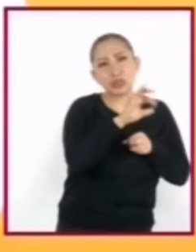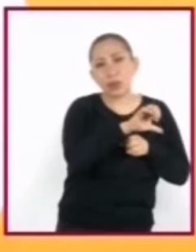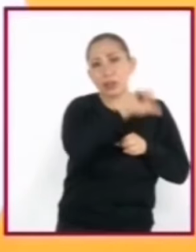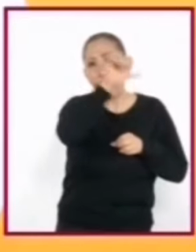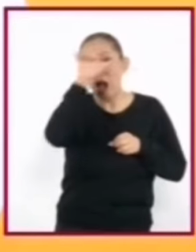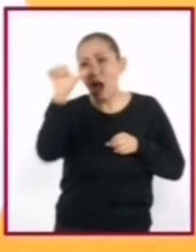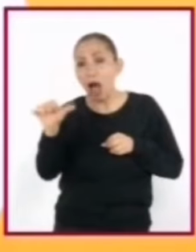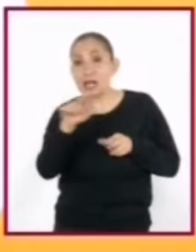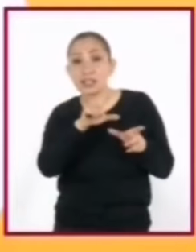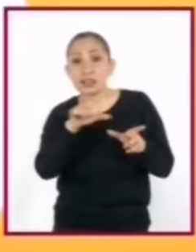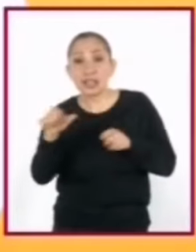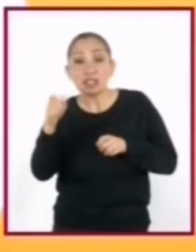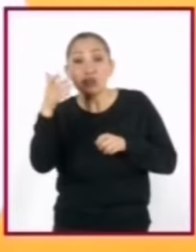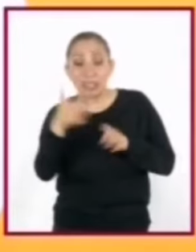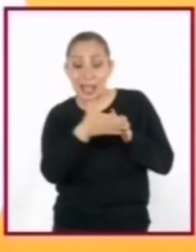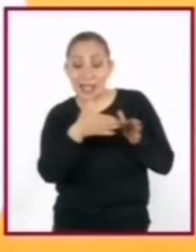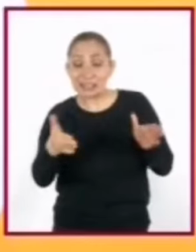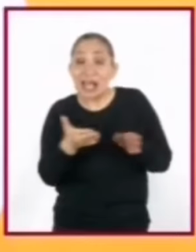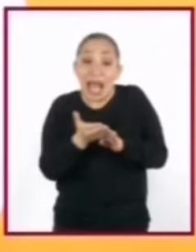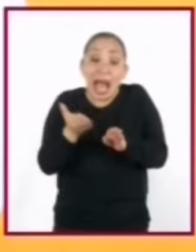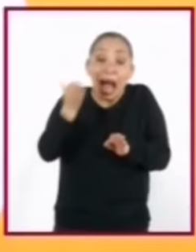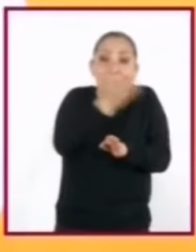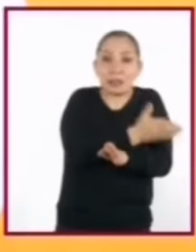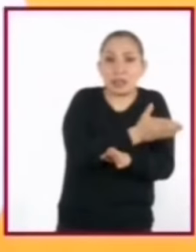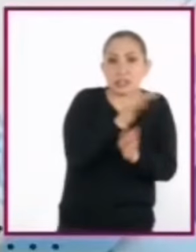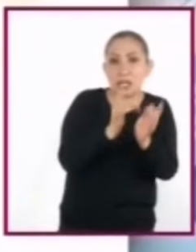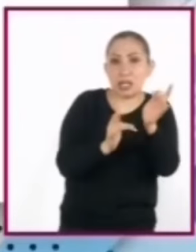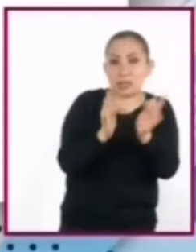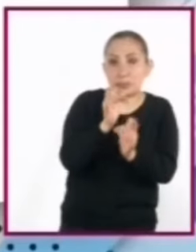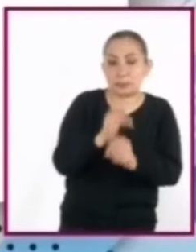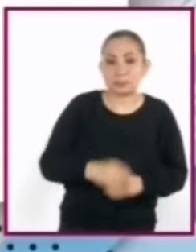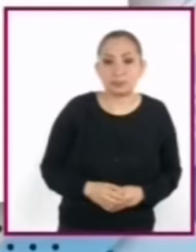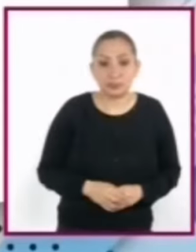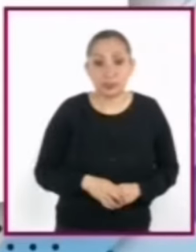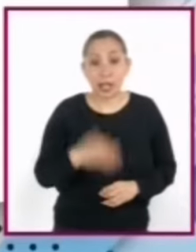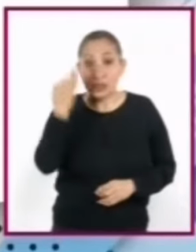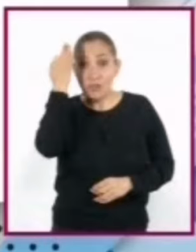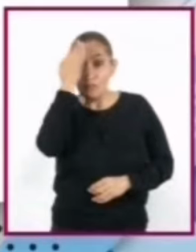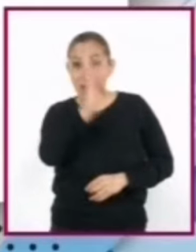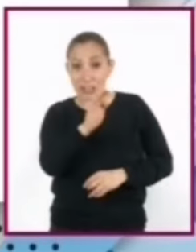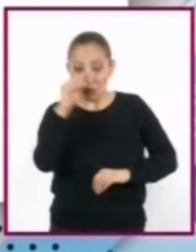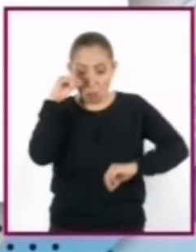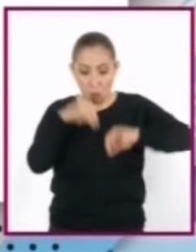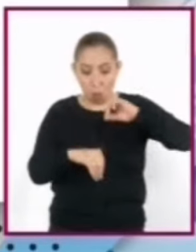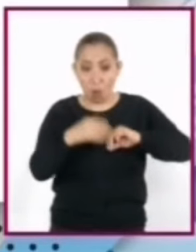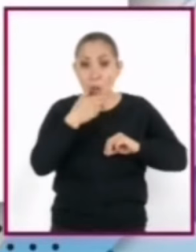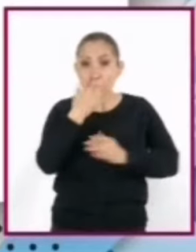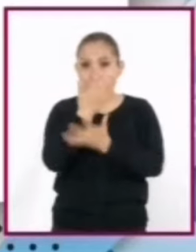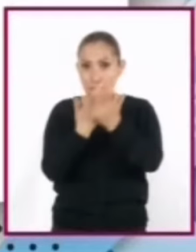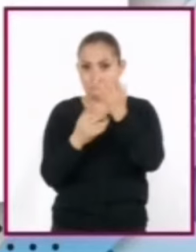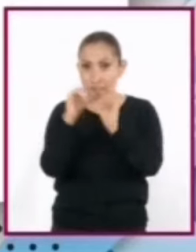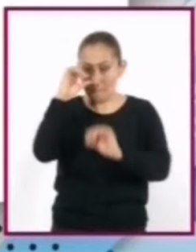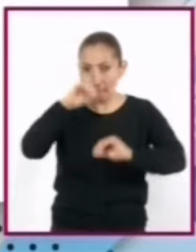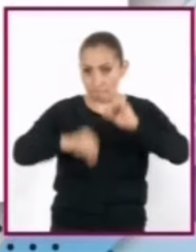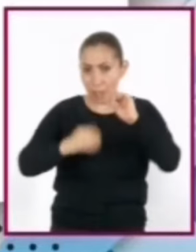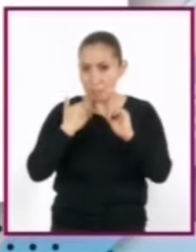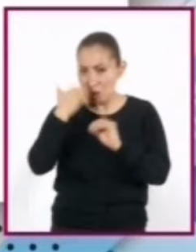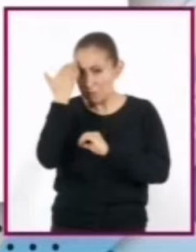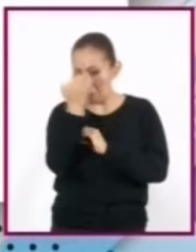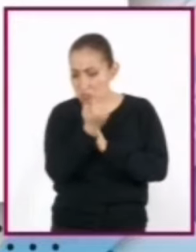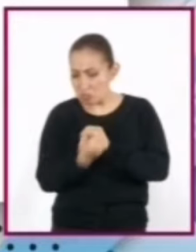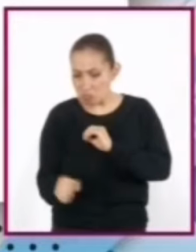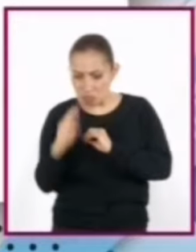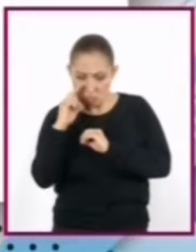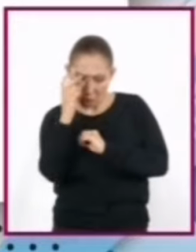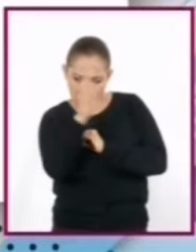950 y el 710 antes de nuestra era. La prótesis que diseñó un artesano con buenos conocimientos